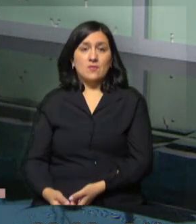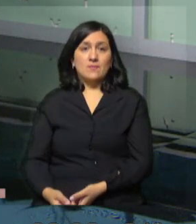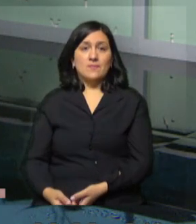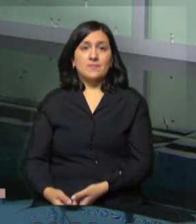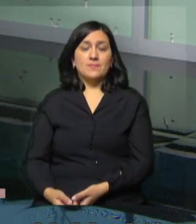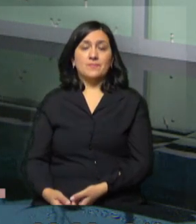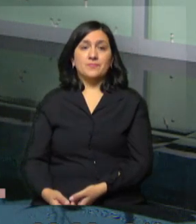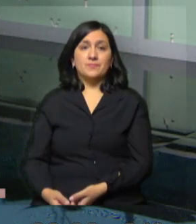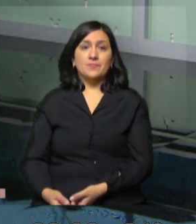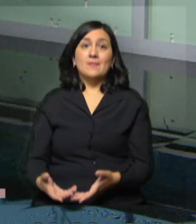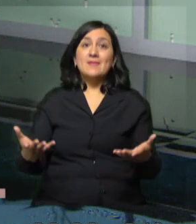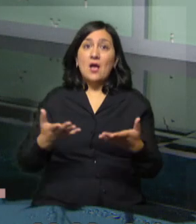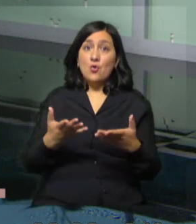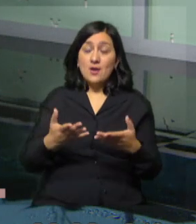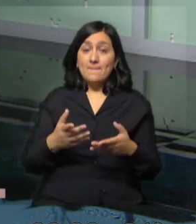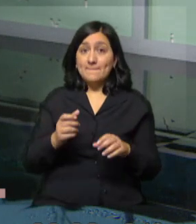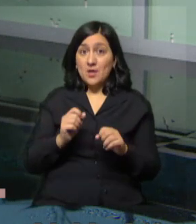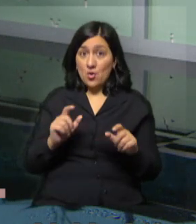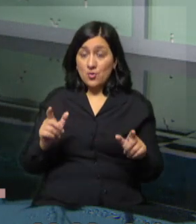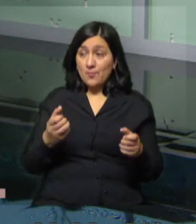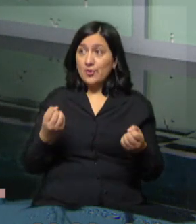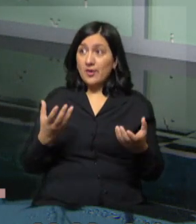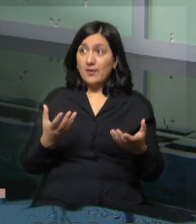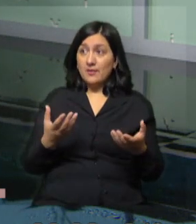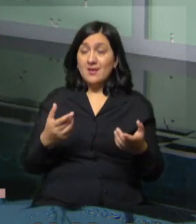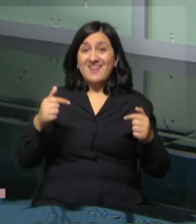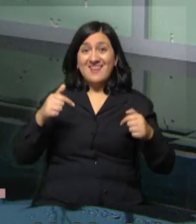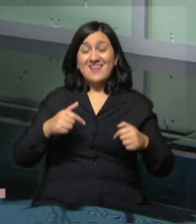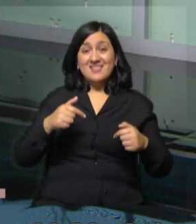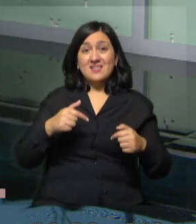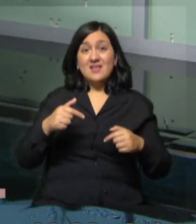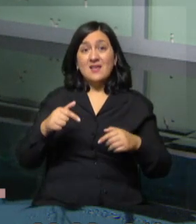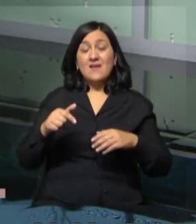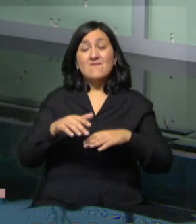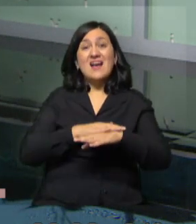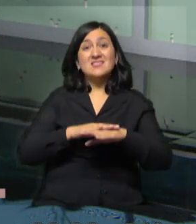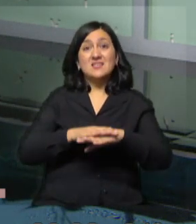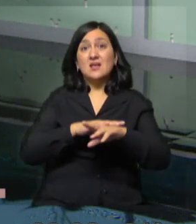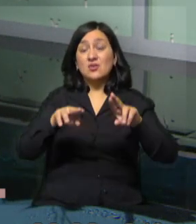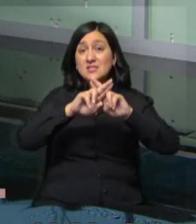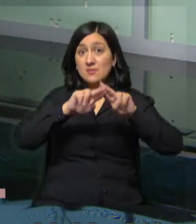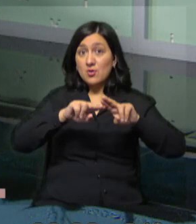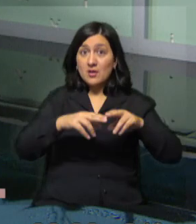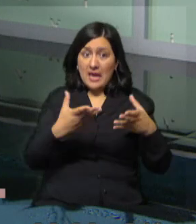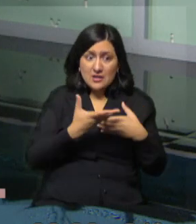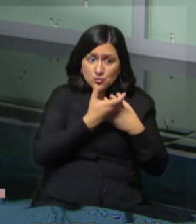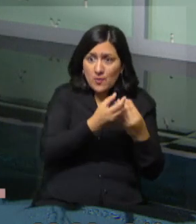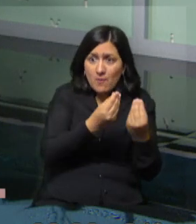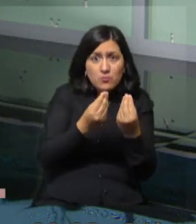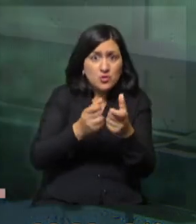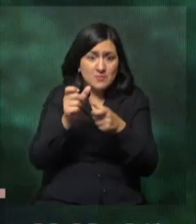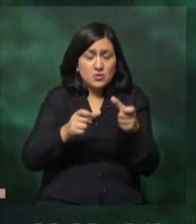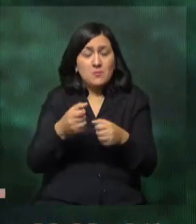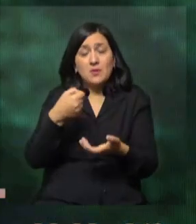residencial. Y ahora aún más, esta tarifa básica que se eliminó, que ayudaba y mucho porque vos